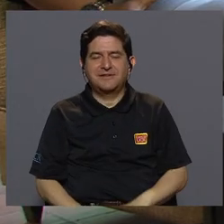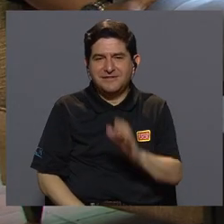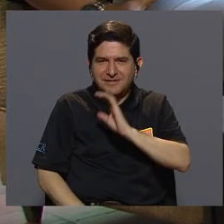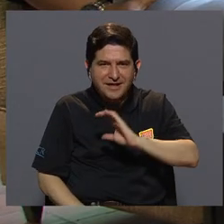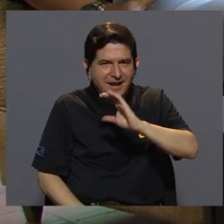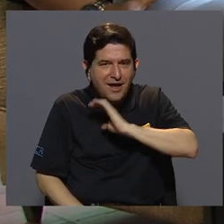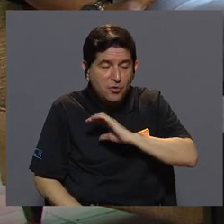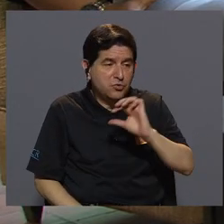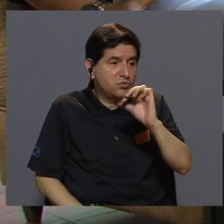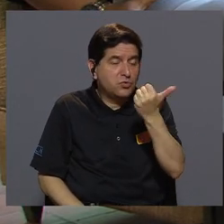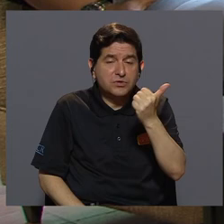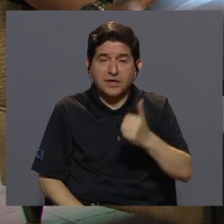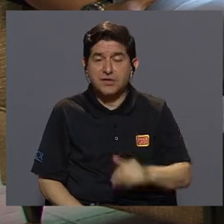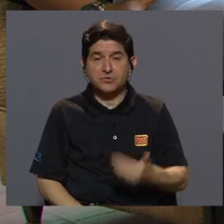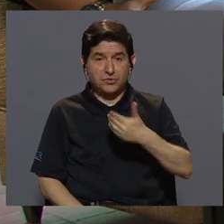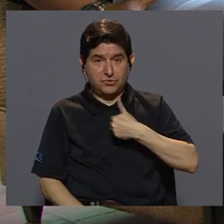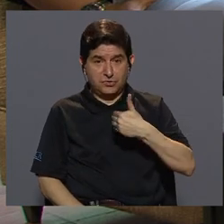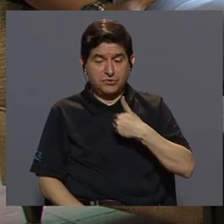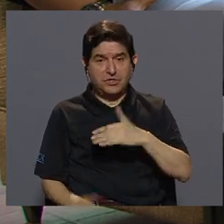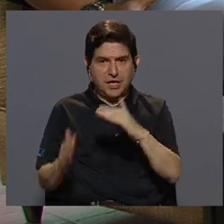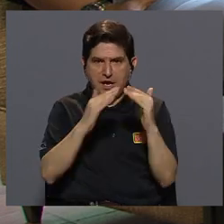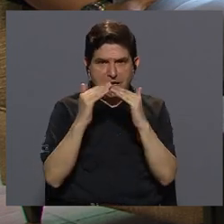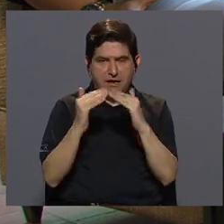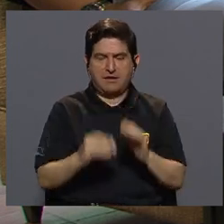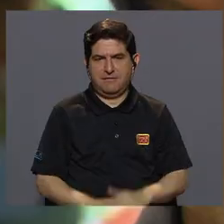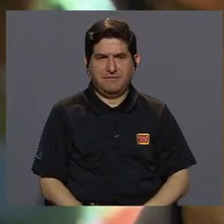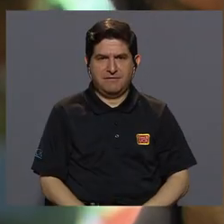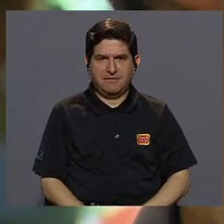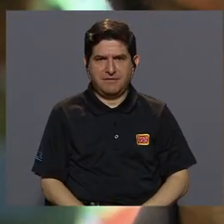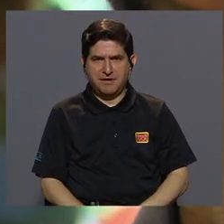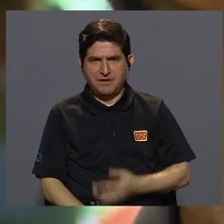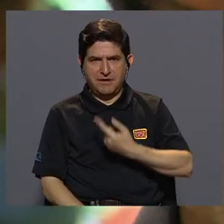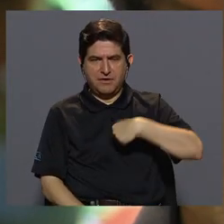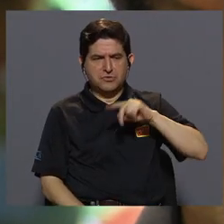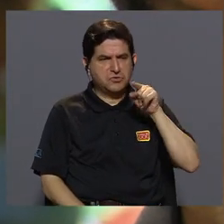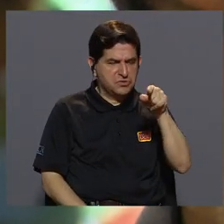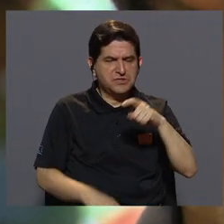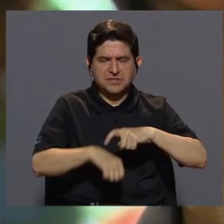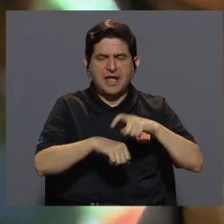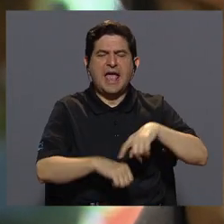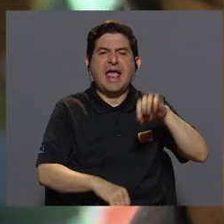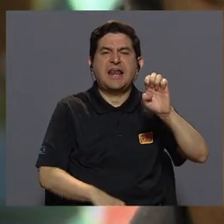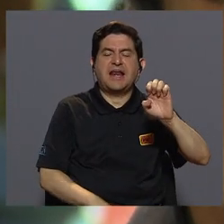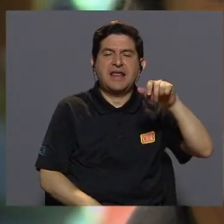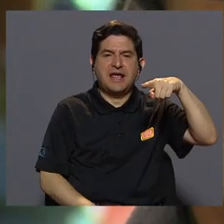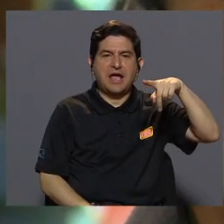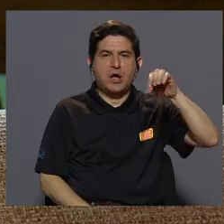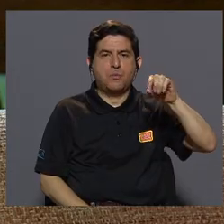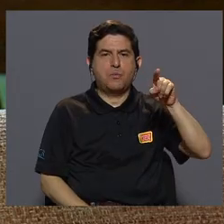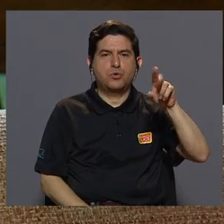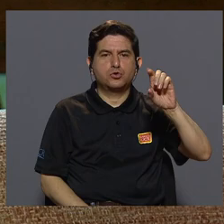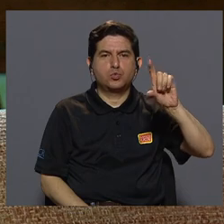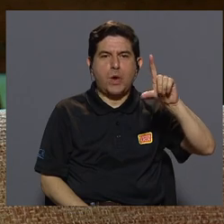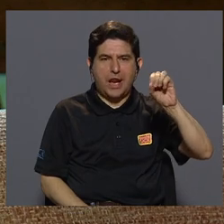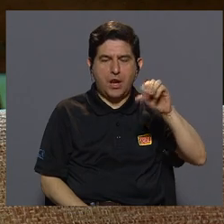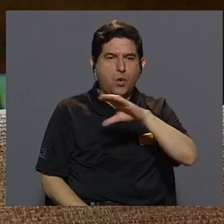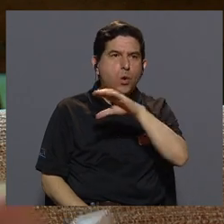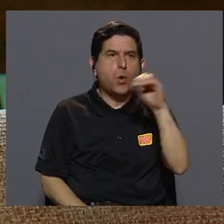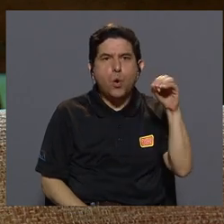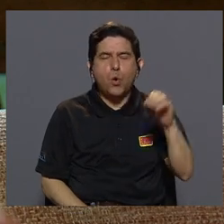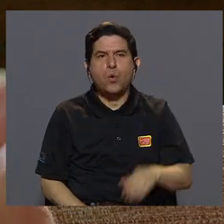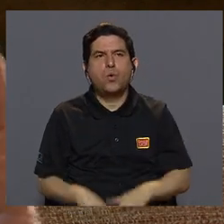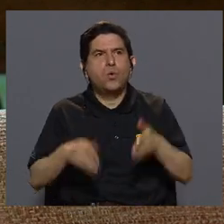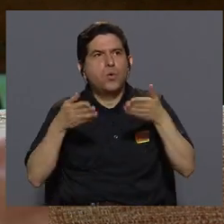la conducta que nosotros teníamos en el barrio, que nos veíamos con Enrique Pozuelo, por ejemplo, o los